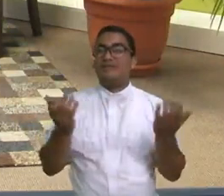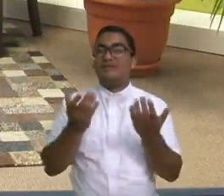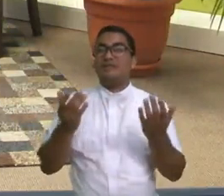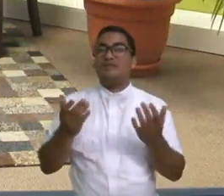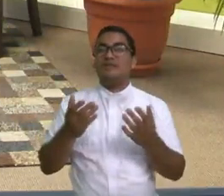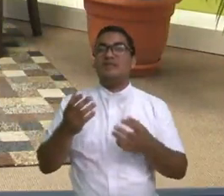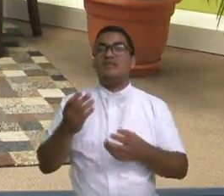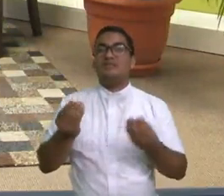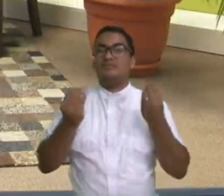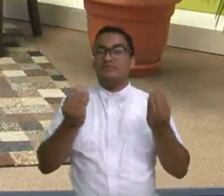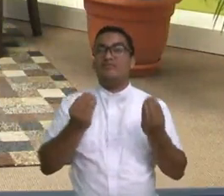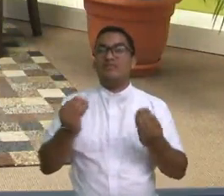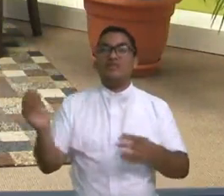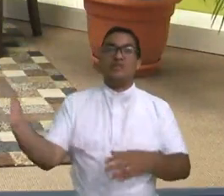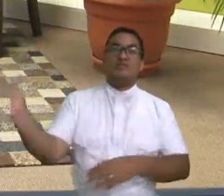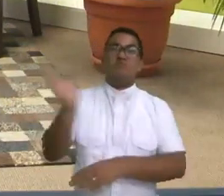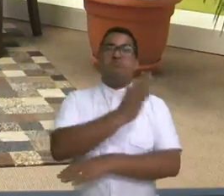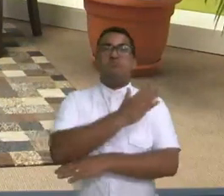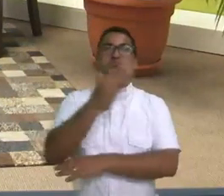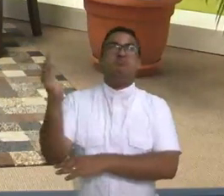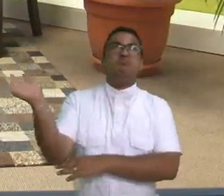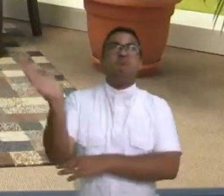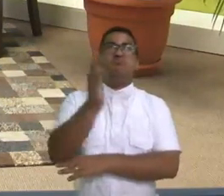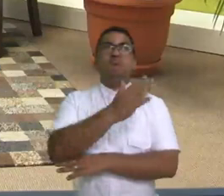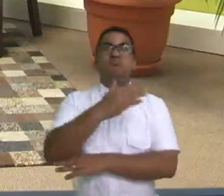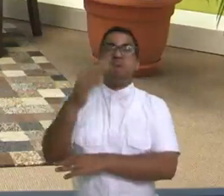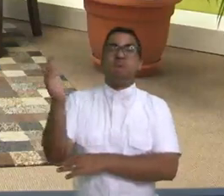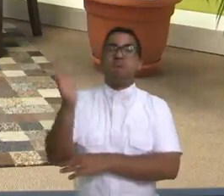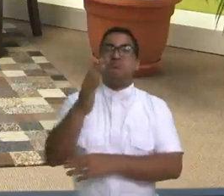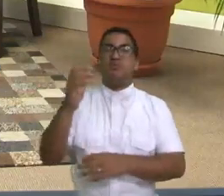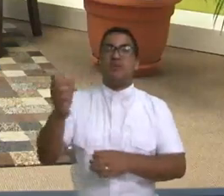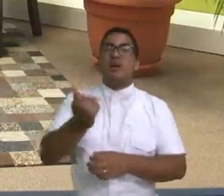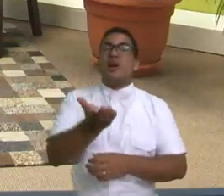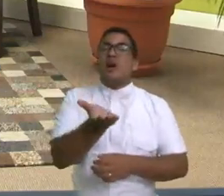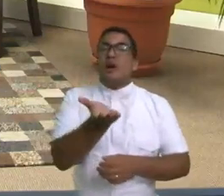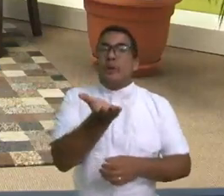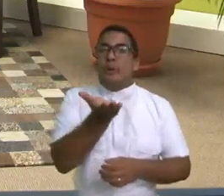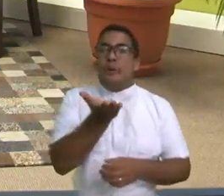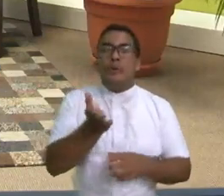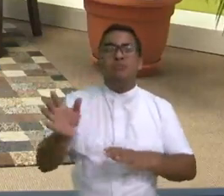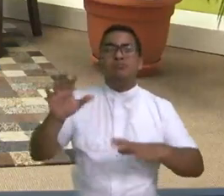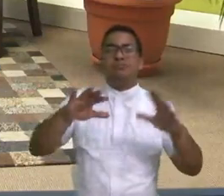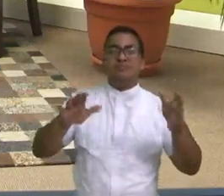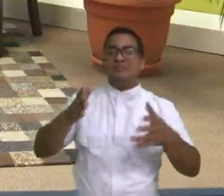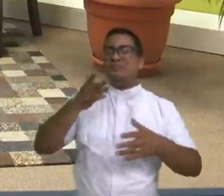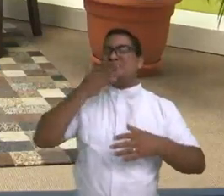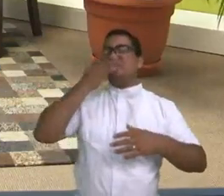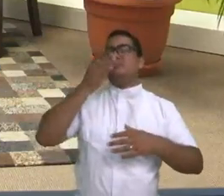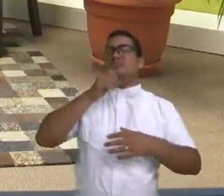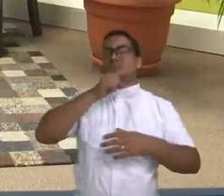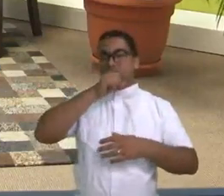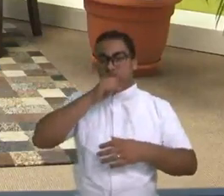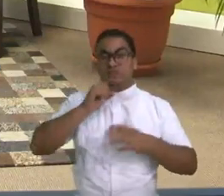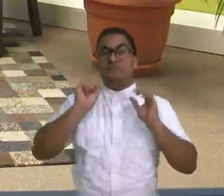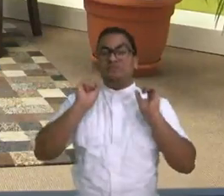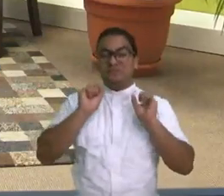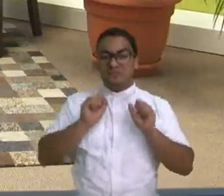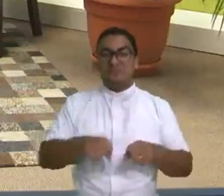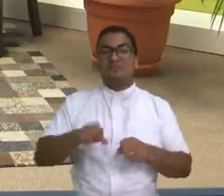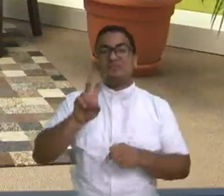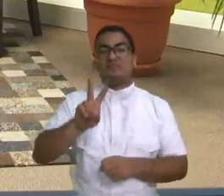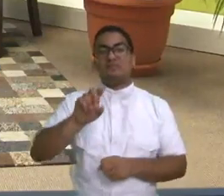hay mucho viento, y el viento acarrea polvo, y en el polvo vienen partículas que pueden venir, virus,